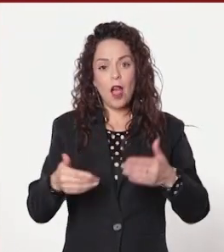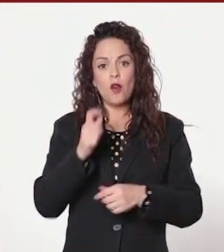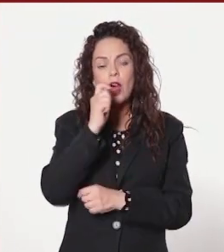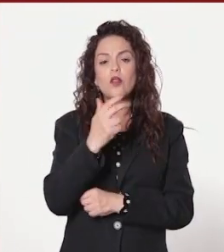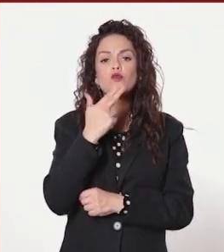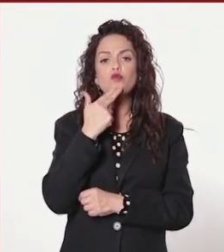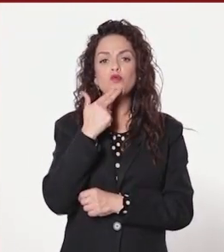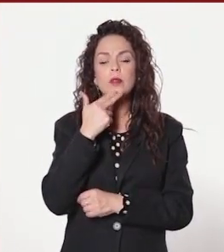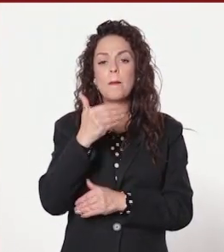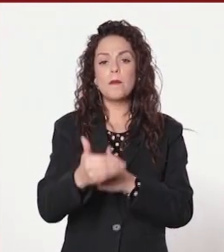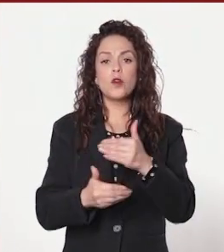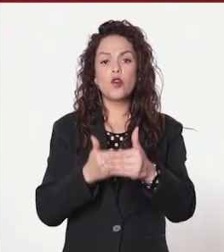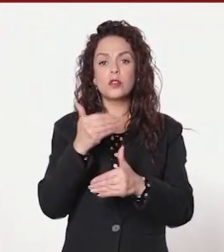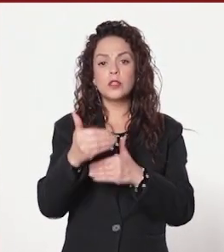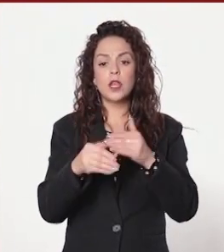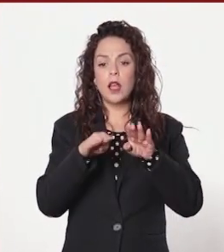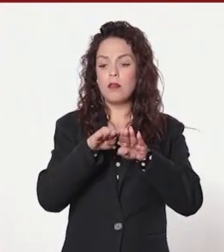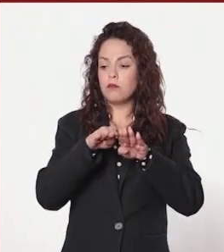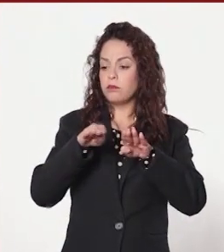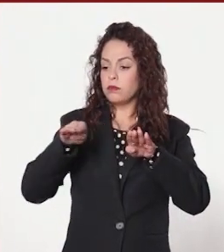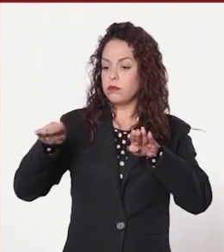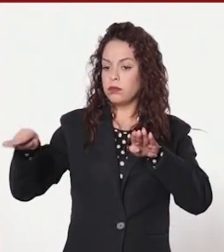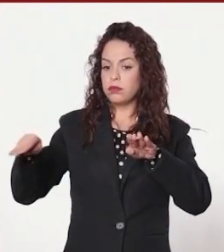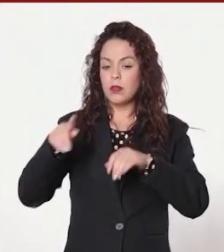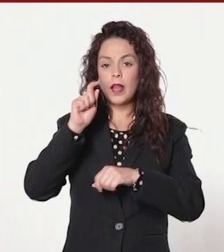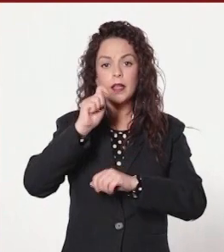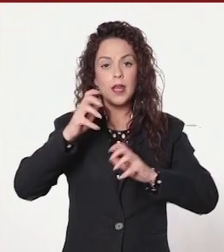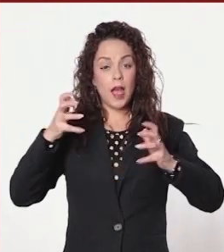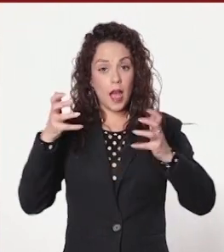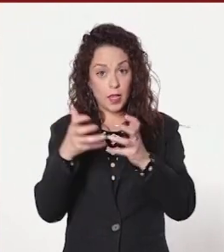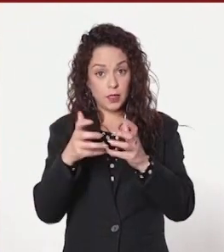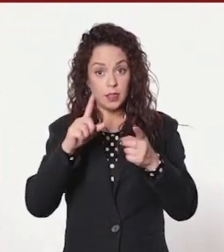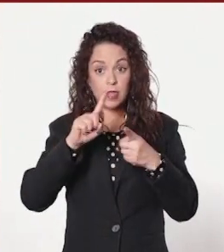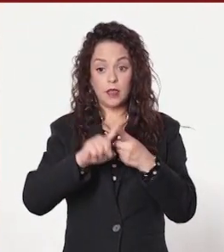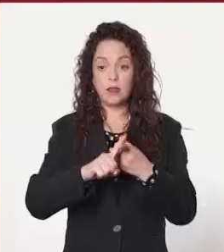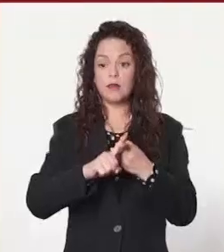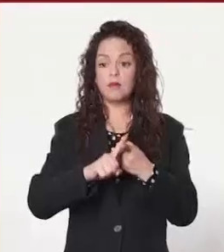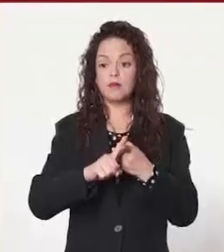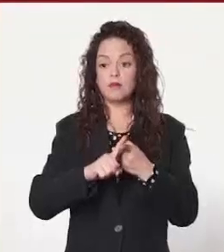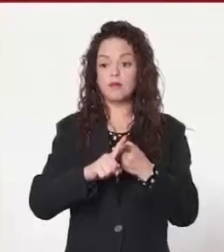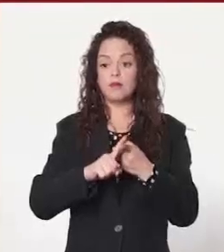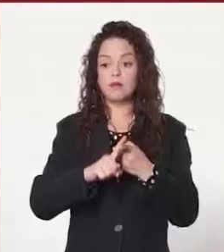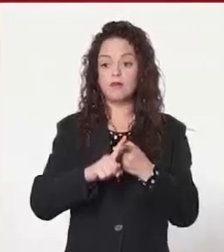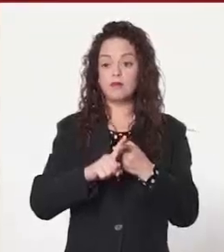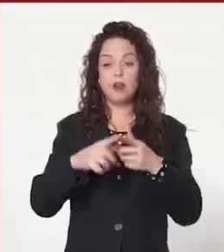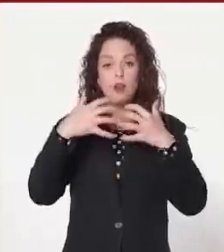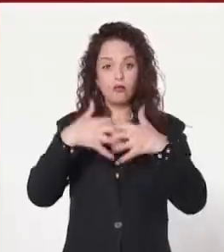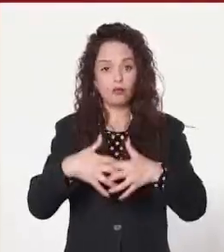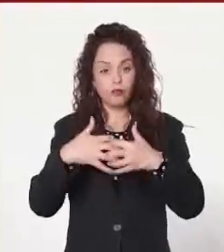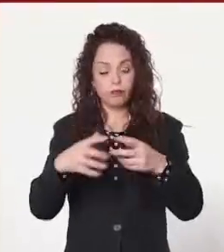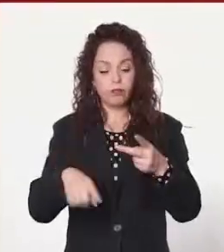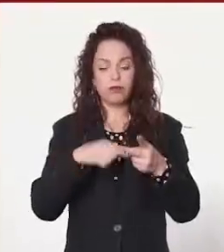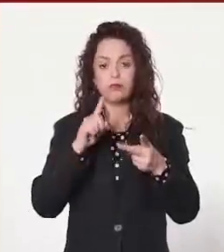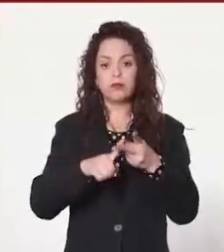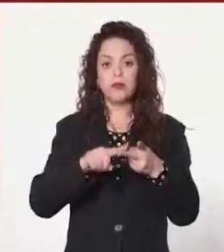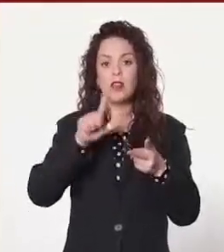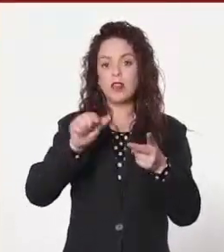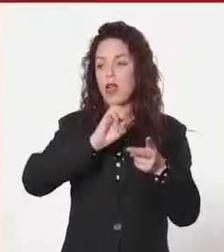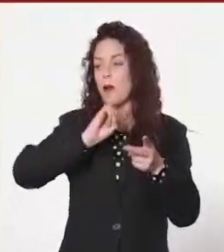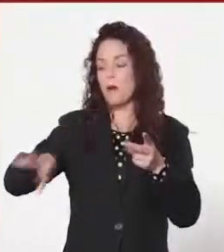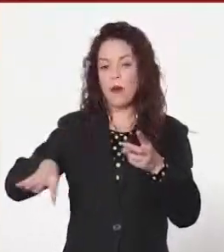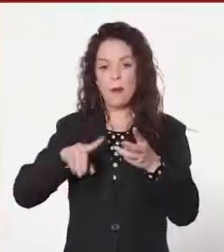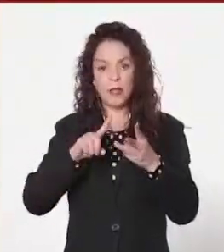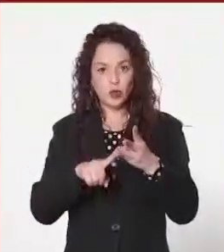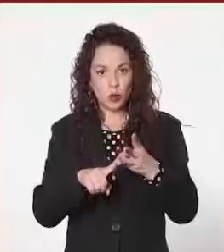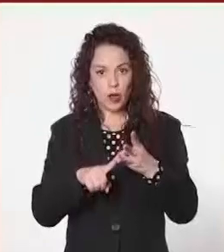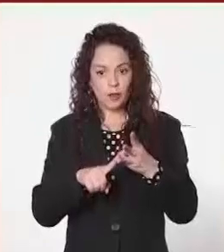un proceso lineal en el que creamos, producimos y desechamos. Los desechos se convierten en basura, la